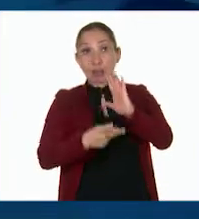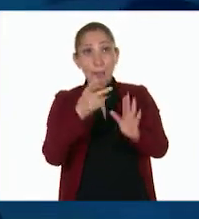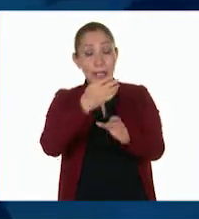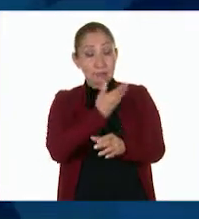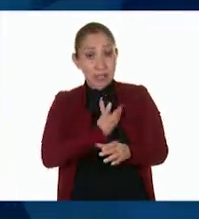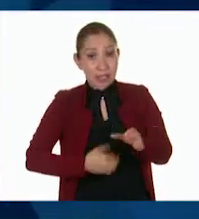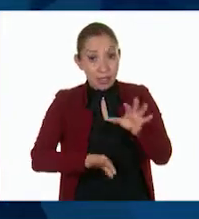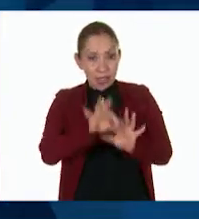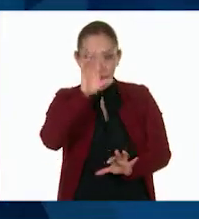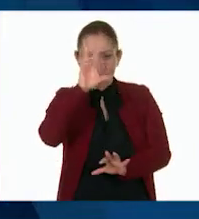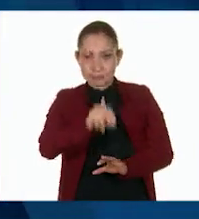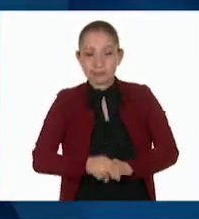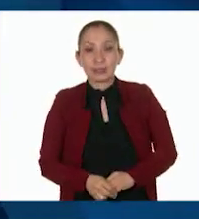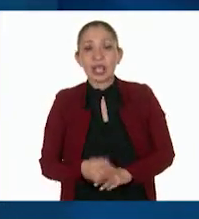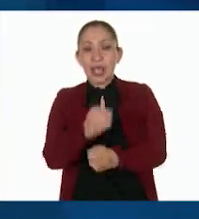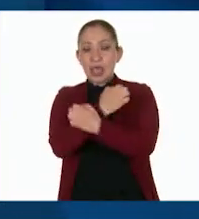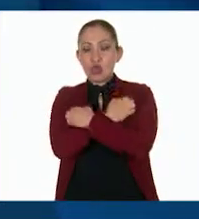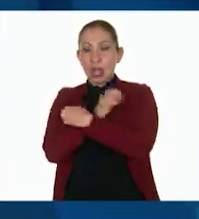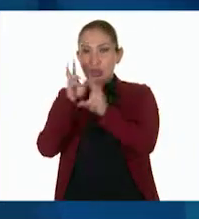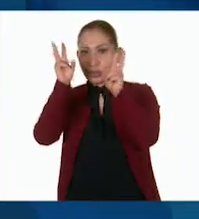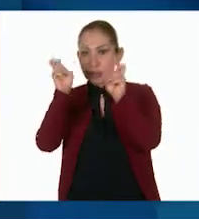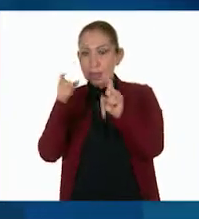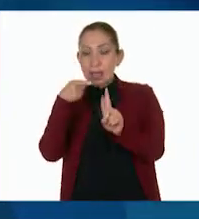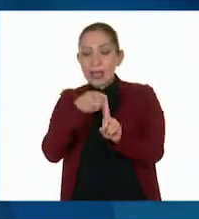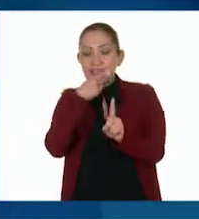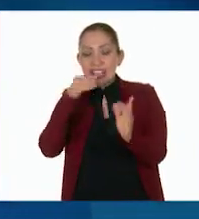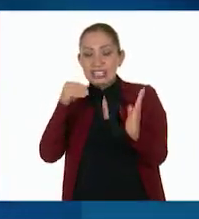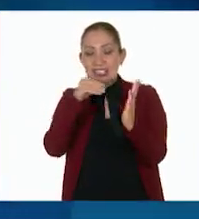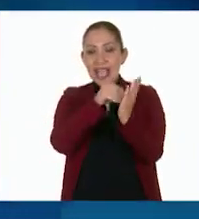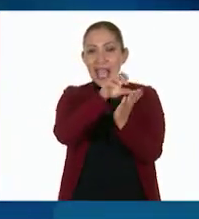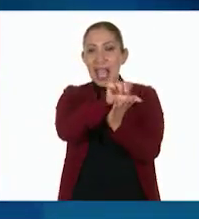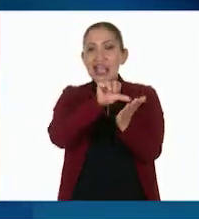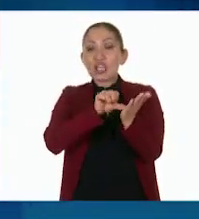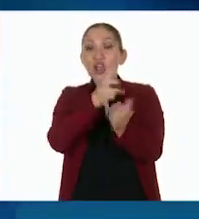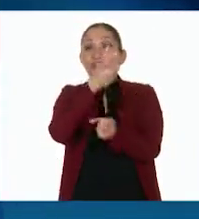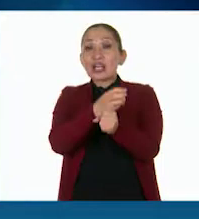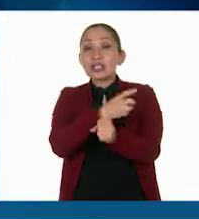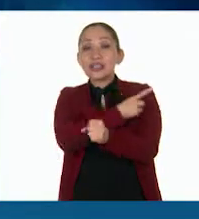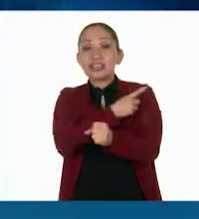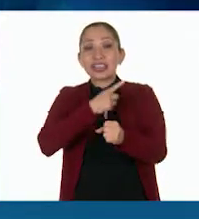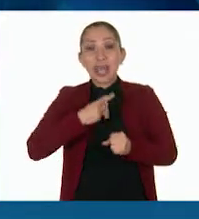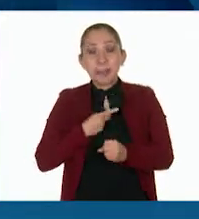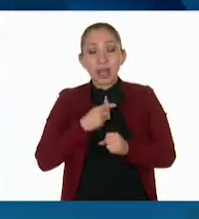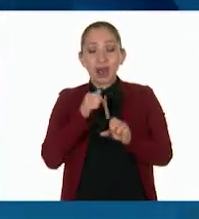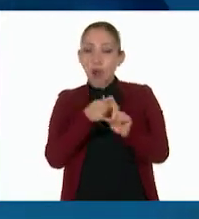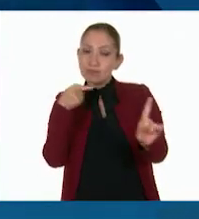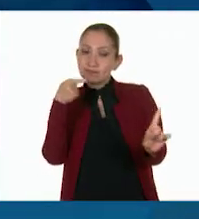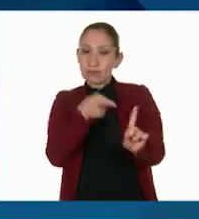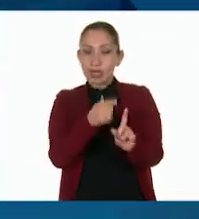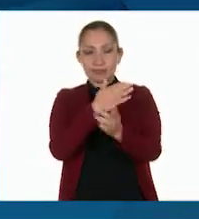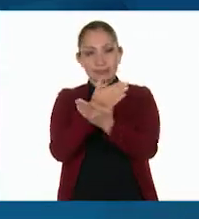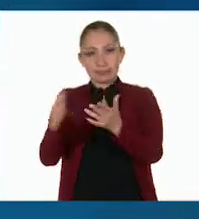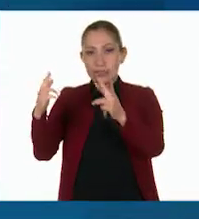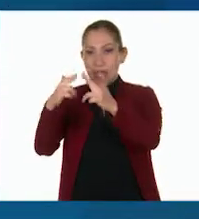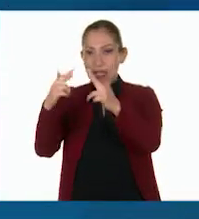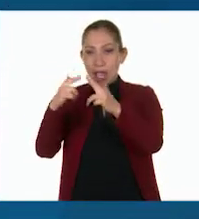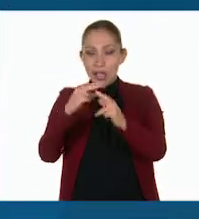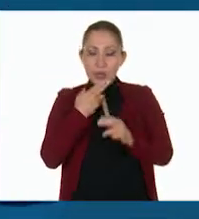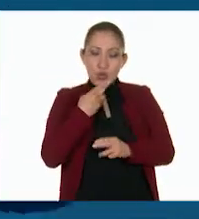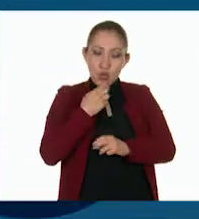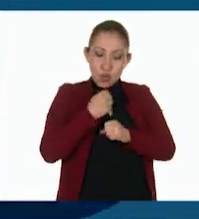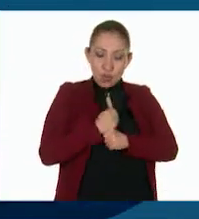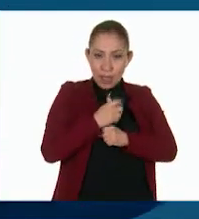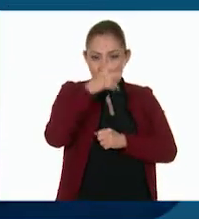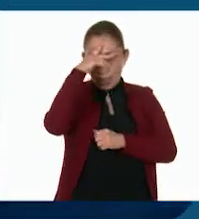reelección. En lo referente a la educación, se estipulaba en el artículo 3 que debería ser con un carácter laico y nacionalista.